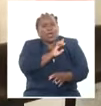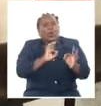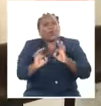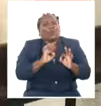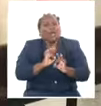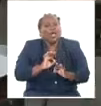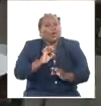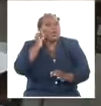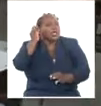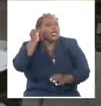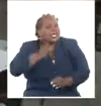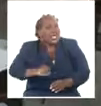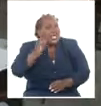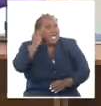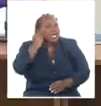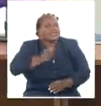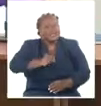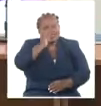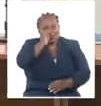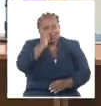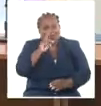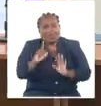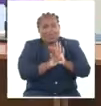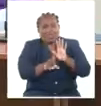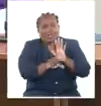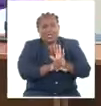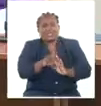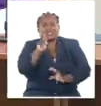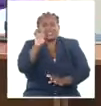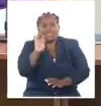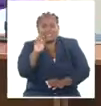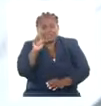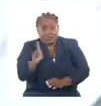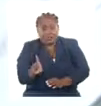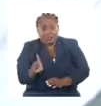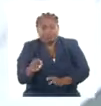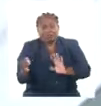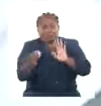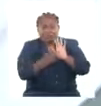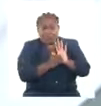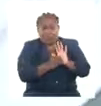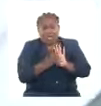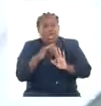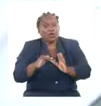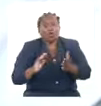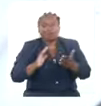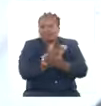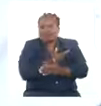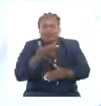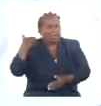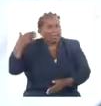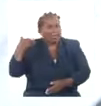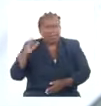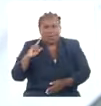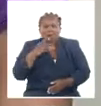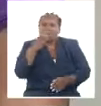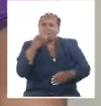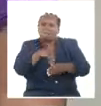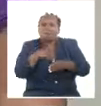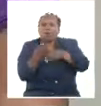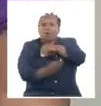hija. El Decreto Ley 71, publicado en la Gaceta Oficial, no deroga el anterior, sino que lo